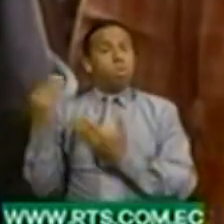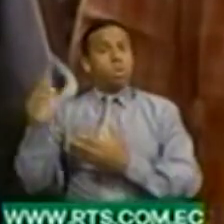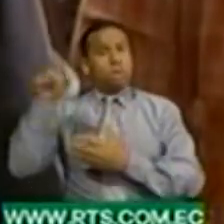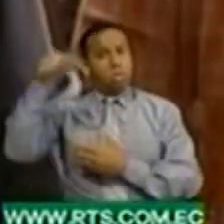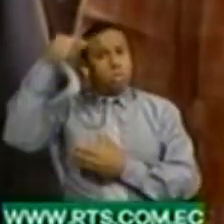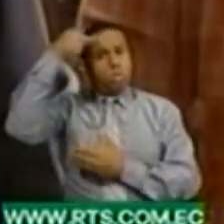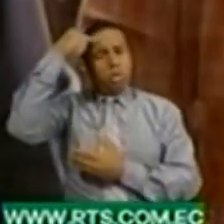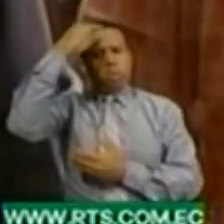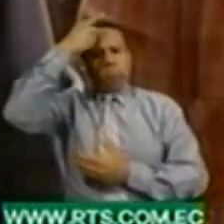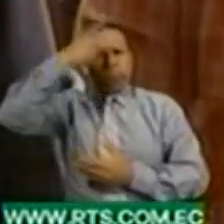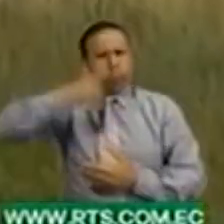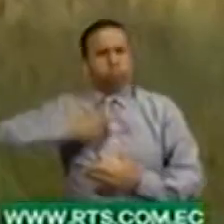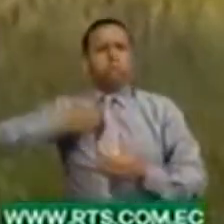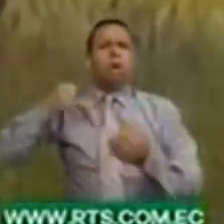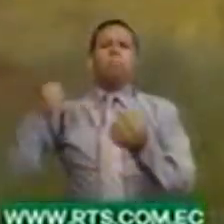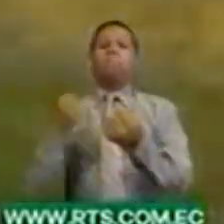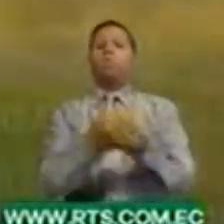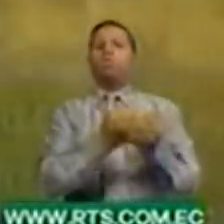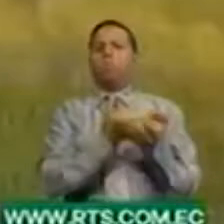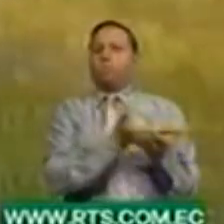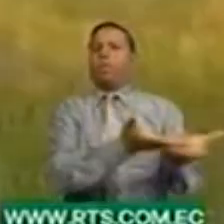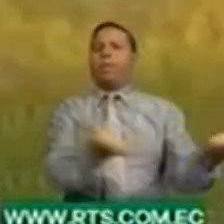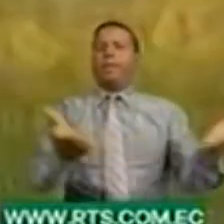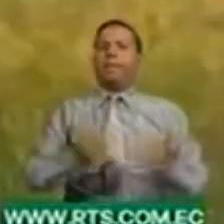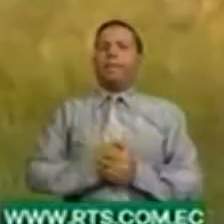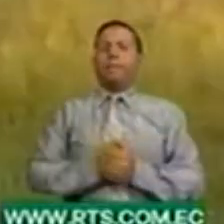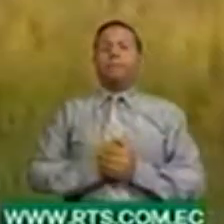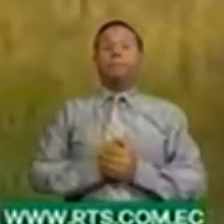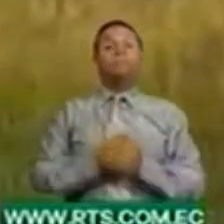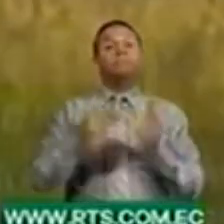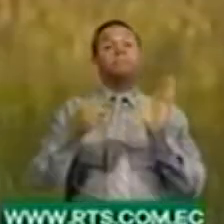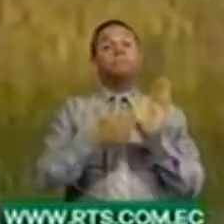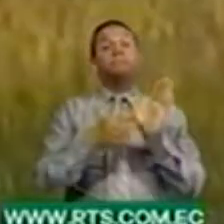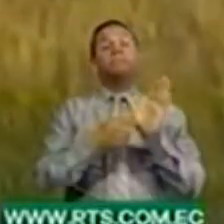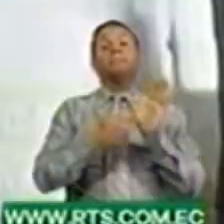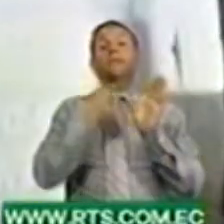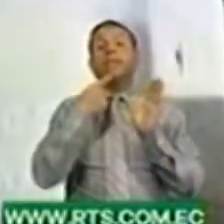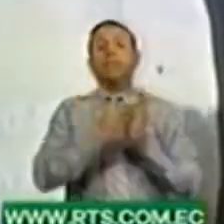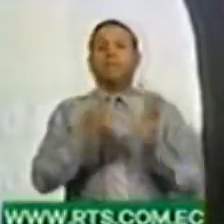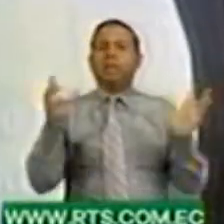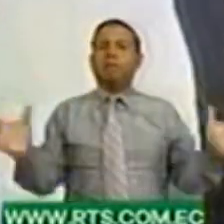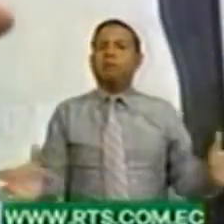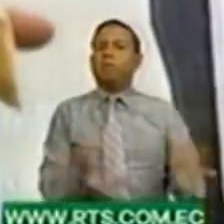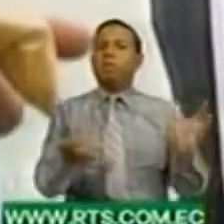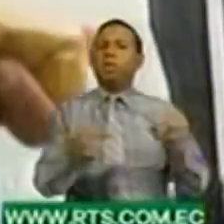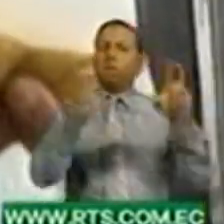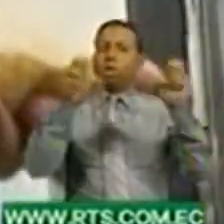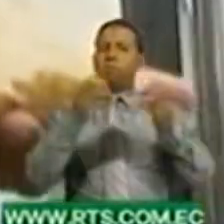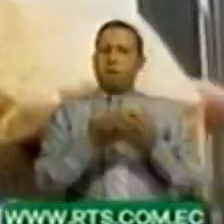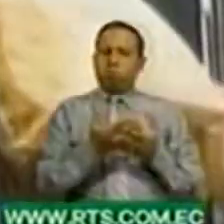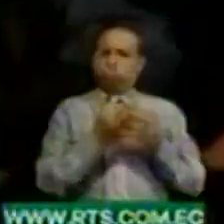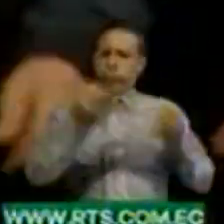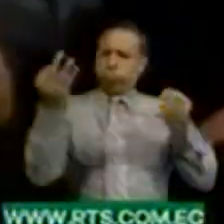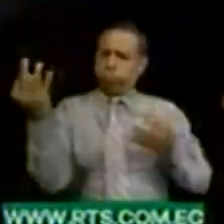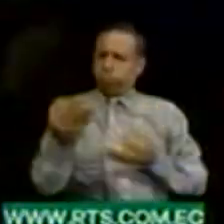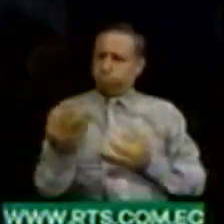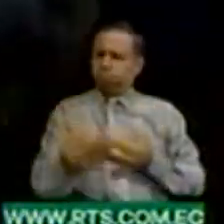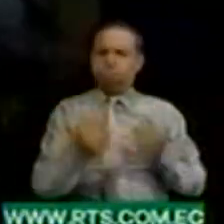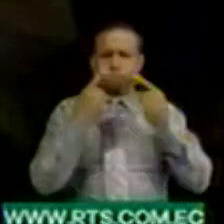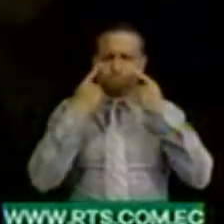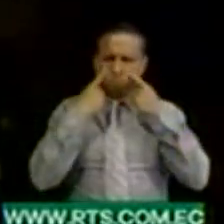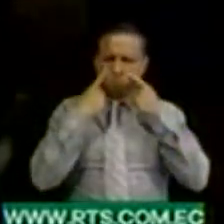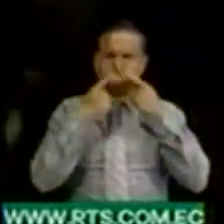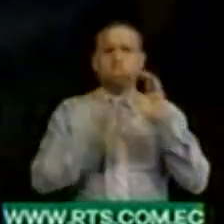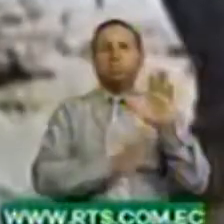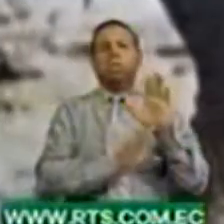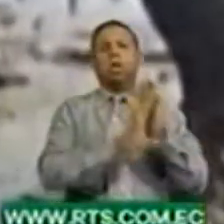gobierno decididas para ustedes. La iniciativa además destaca ejes como el fomento de la productividad y calidad, el desarrollo y el alcance directo al